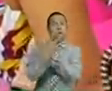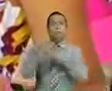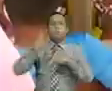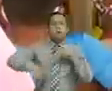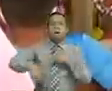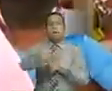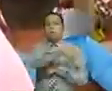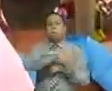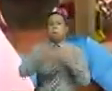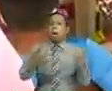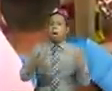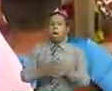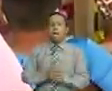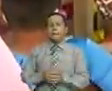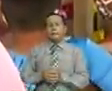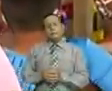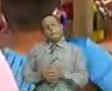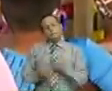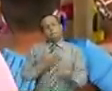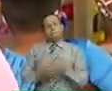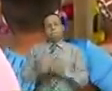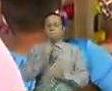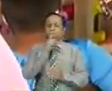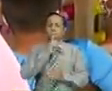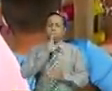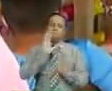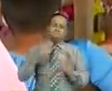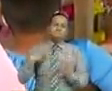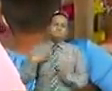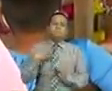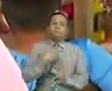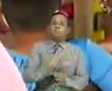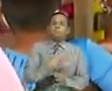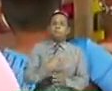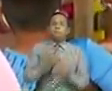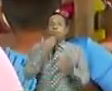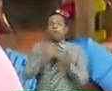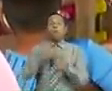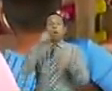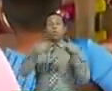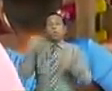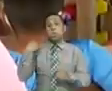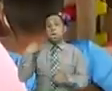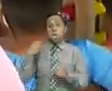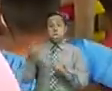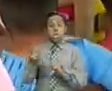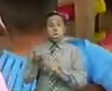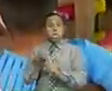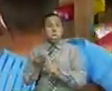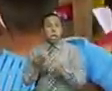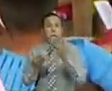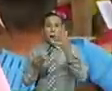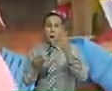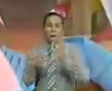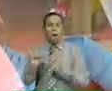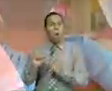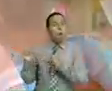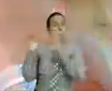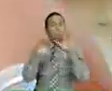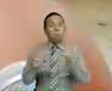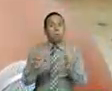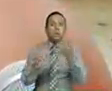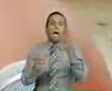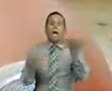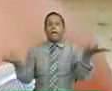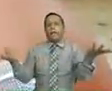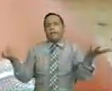solidaridad. Si hay una computadora, no hay para el internet. Y si hay para el internet, no hay una computadora, porque no todos tenemos el privilegio de tener un trabajo. La escuela